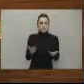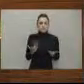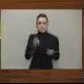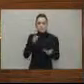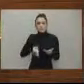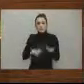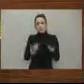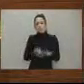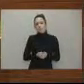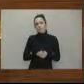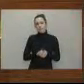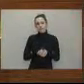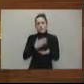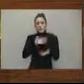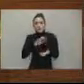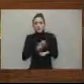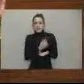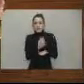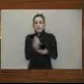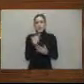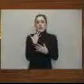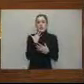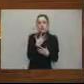incluso necesitados de efectuar más de 5